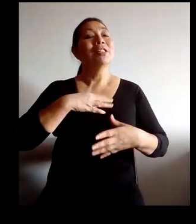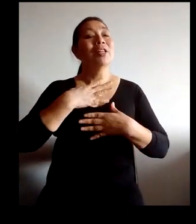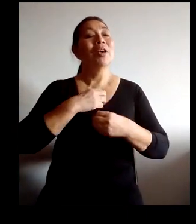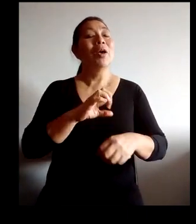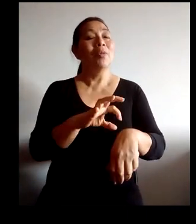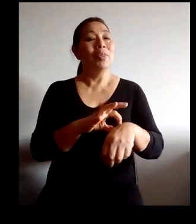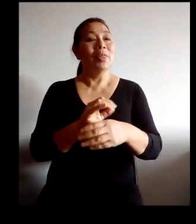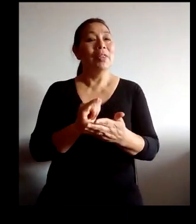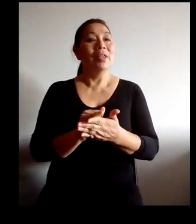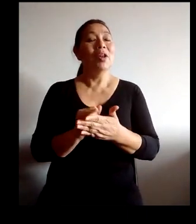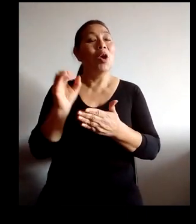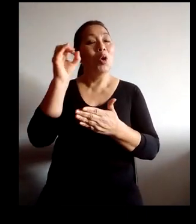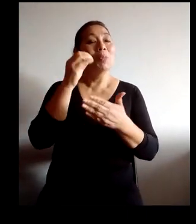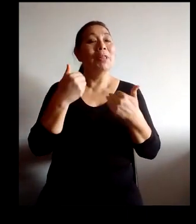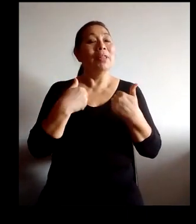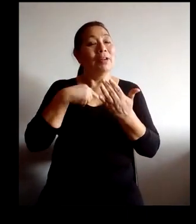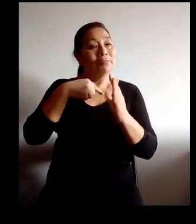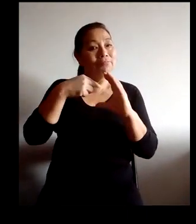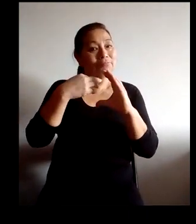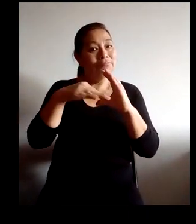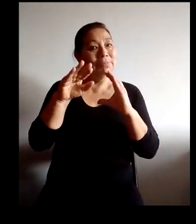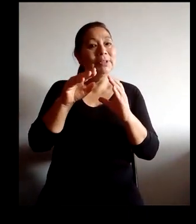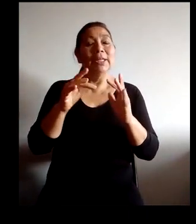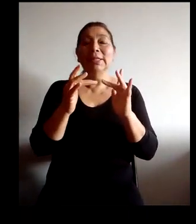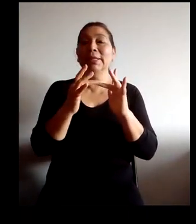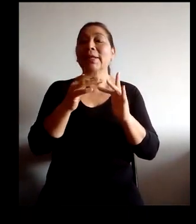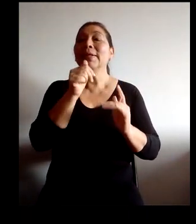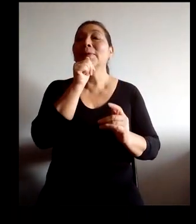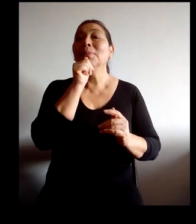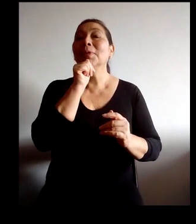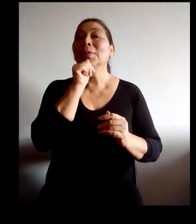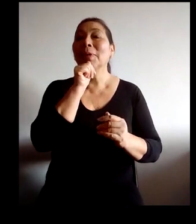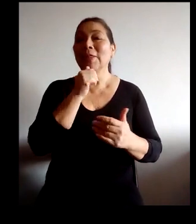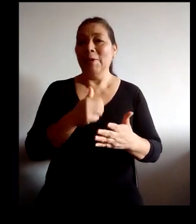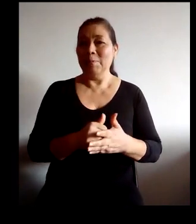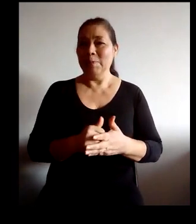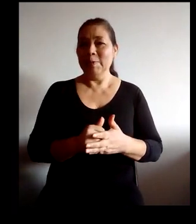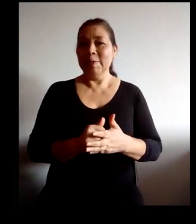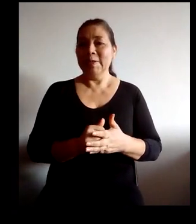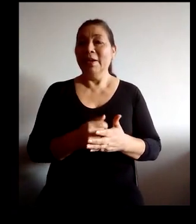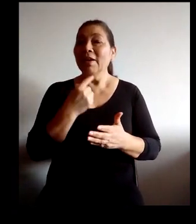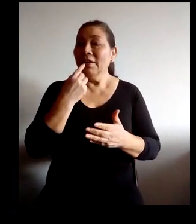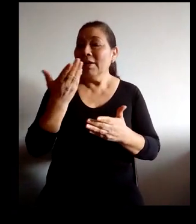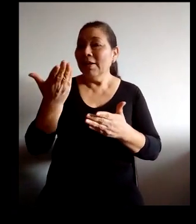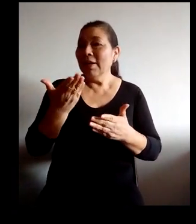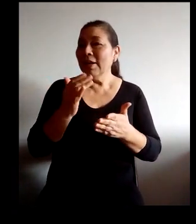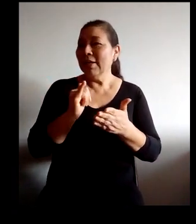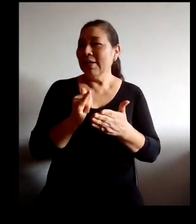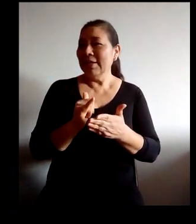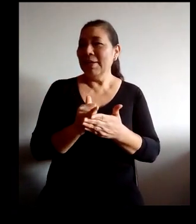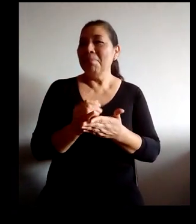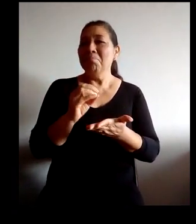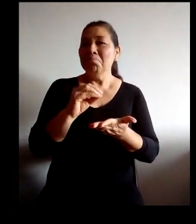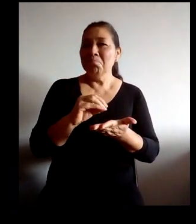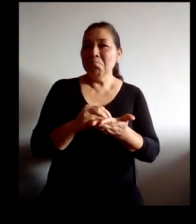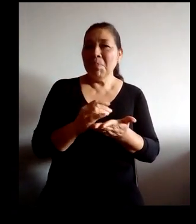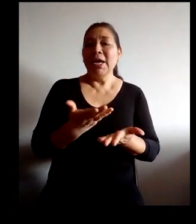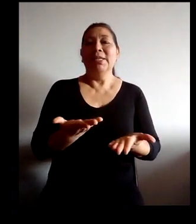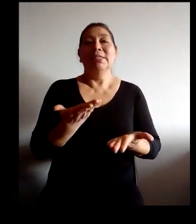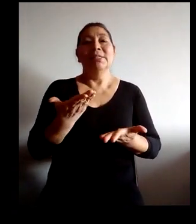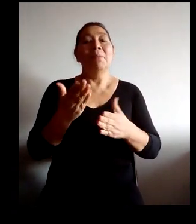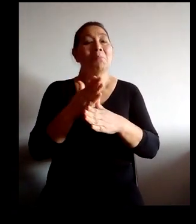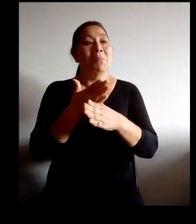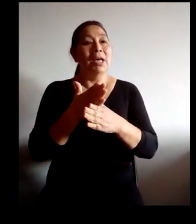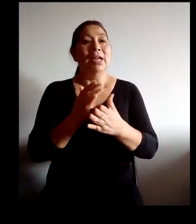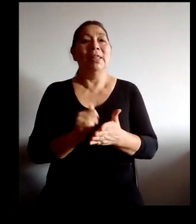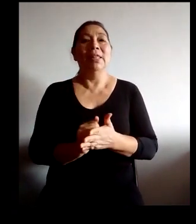magistrado, considero que la documentación médica presentada por nuestra parte, en este caso, el certificado médico, así como la historia clínica que obra en autos,